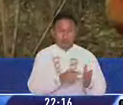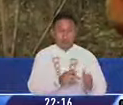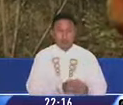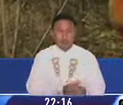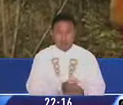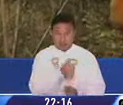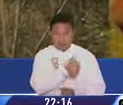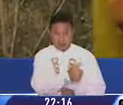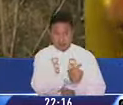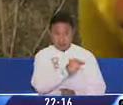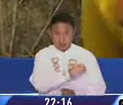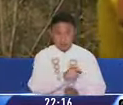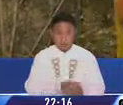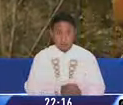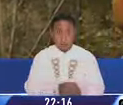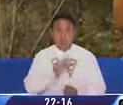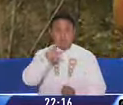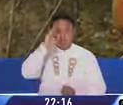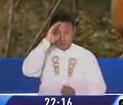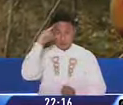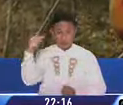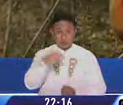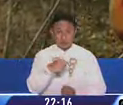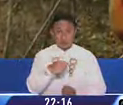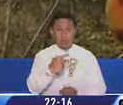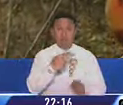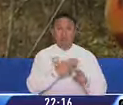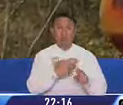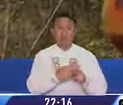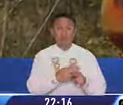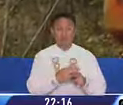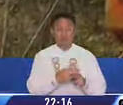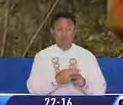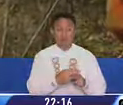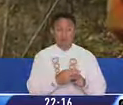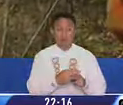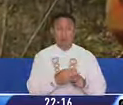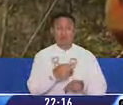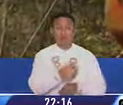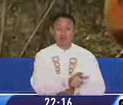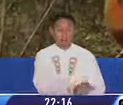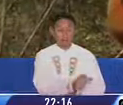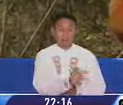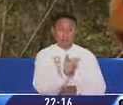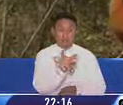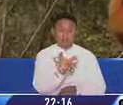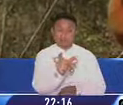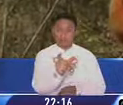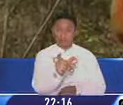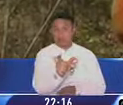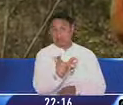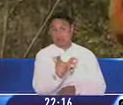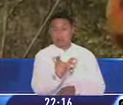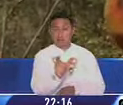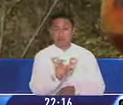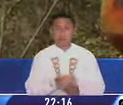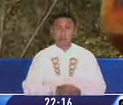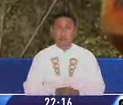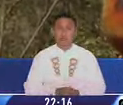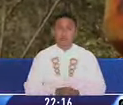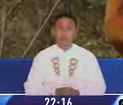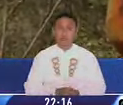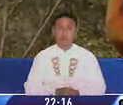mismo. Pero ya la policía ha notificado con los apellidos, que pues no sé si tiene los papeles ahí el mismo, porque sí, la